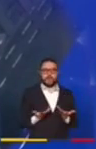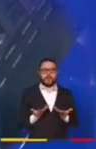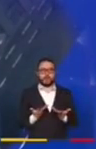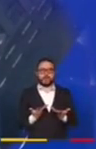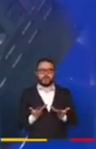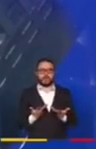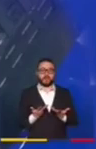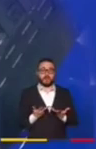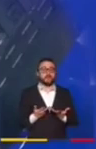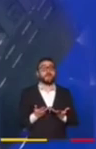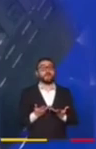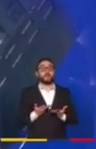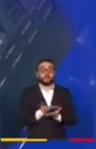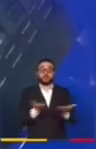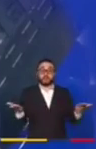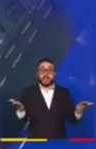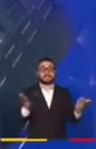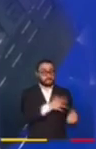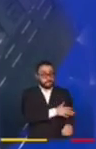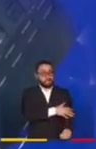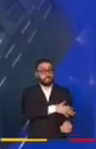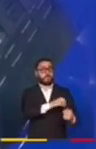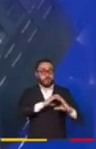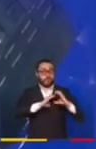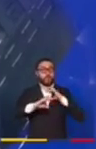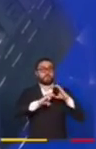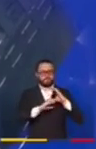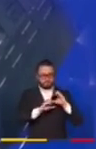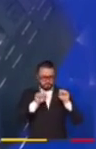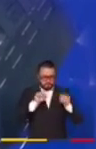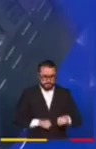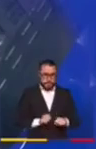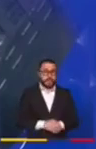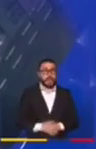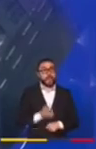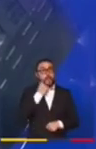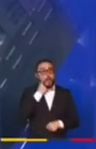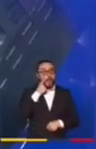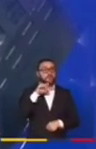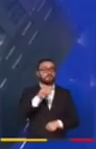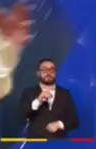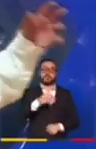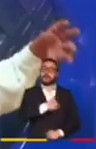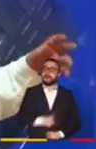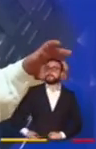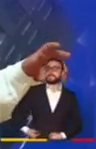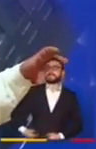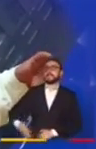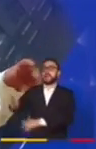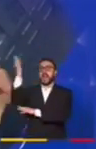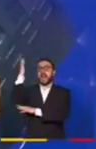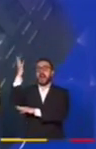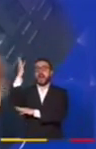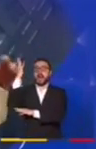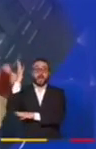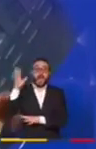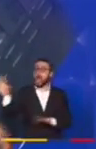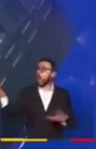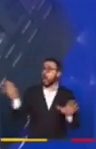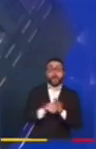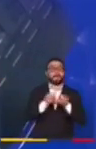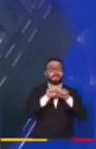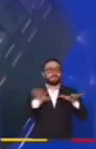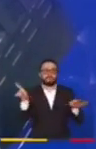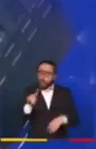ustedes tendremos el poder comunicacional. No repitan lo que dice el presidente, critíquenlo,